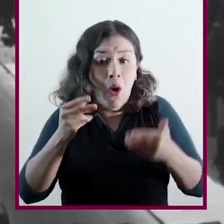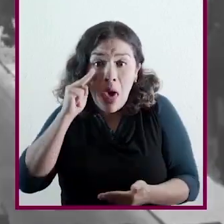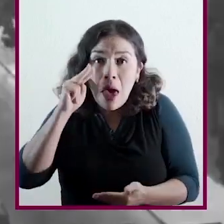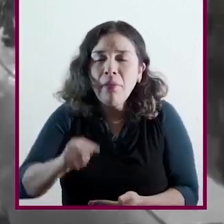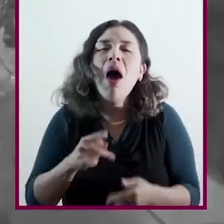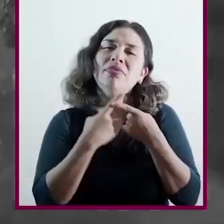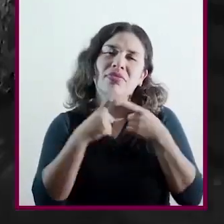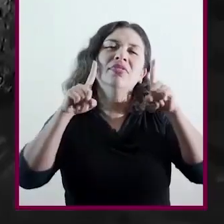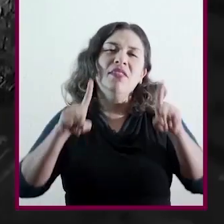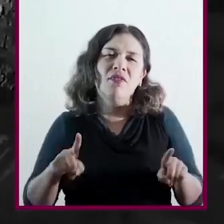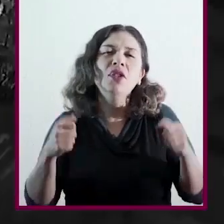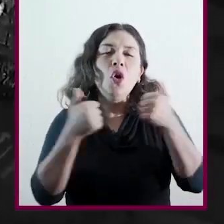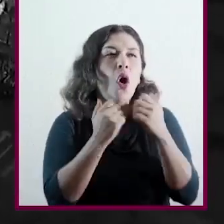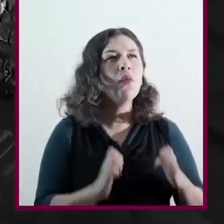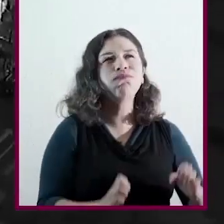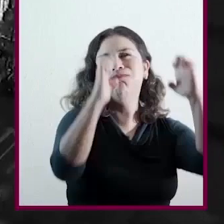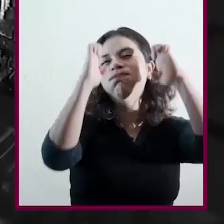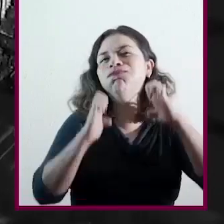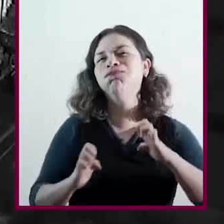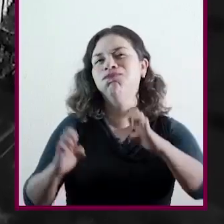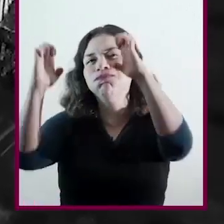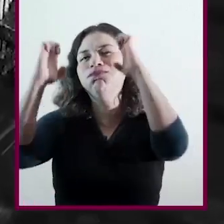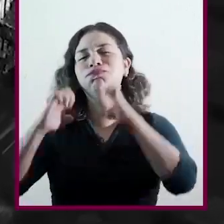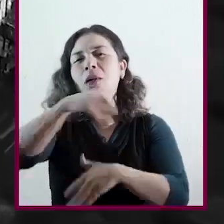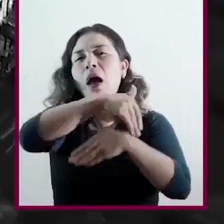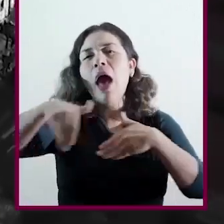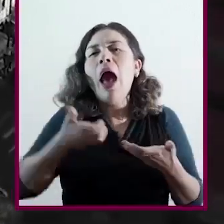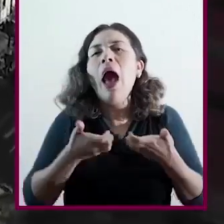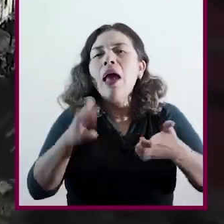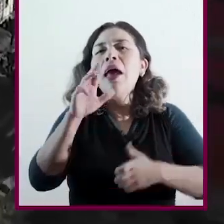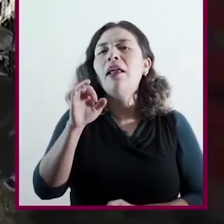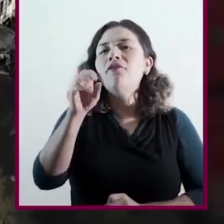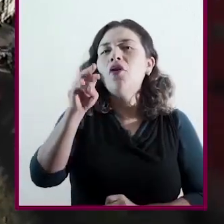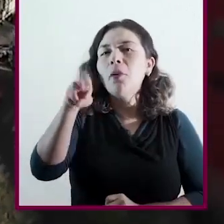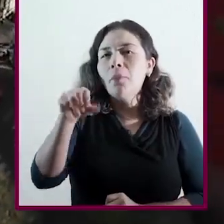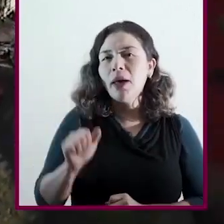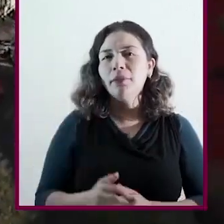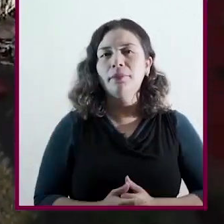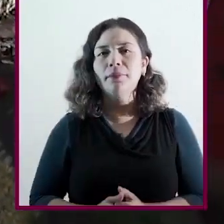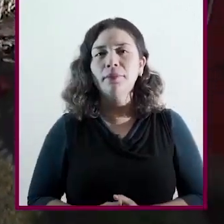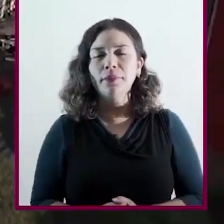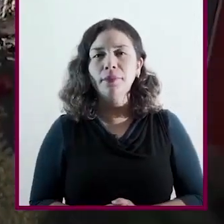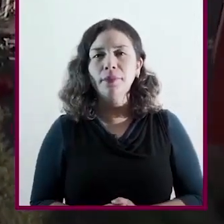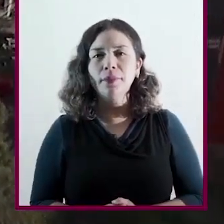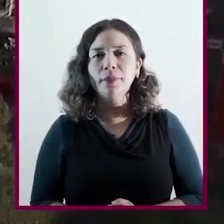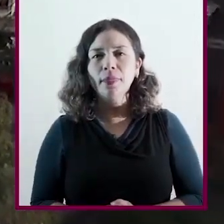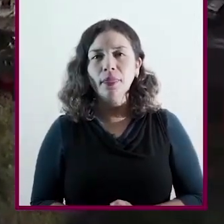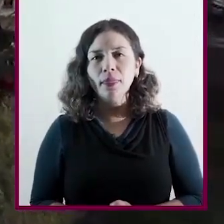distinto, con los rascacielos de Reforma en el fondo.